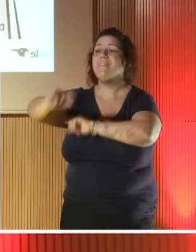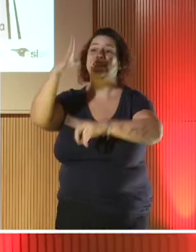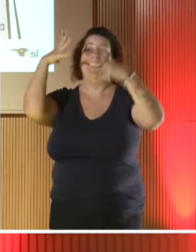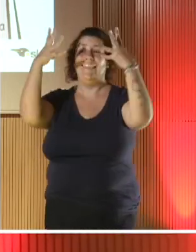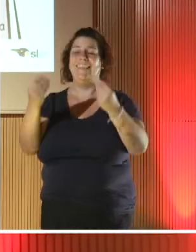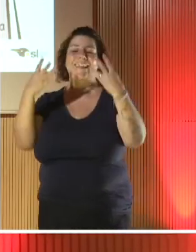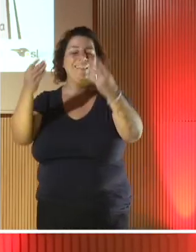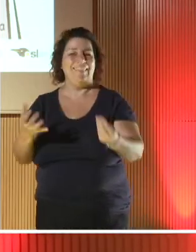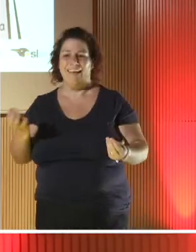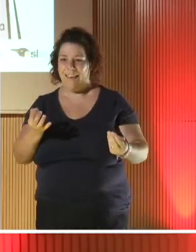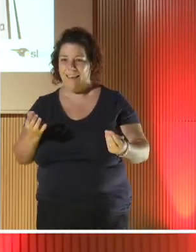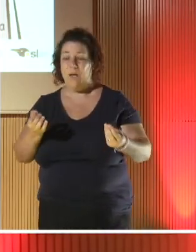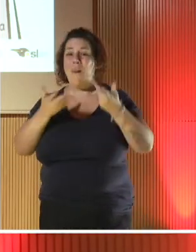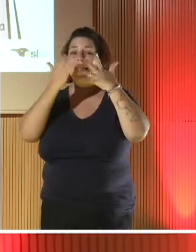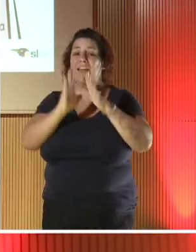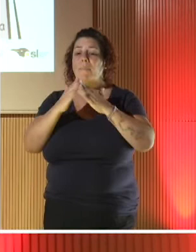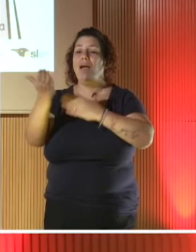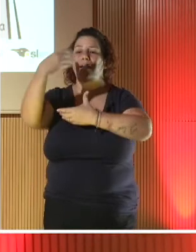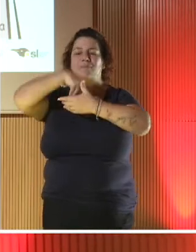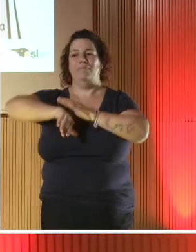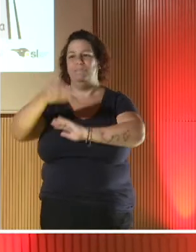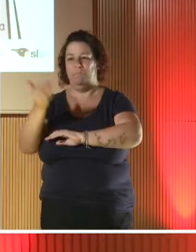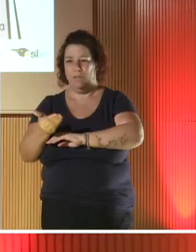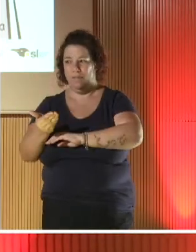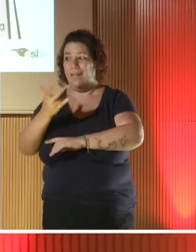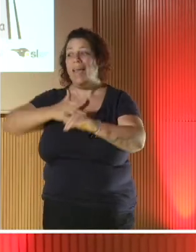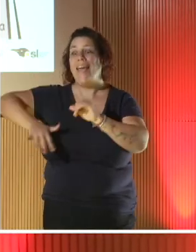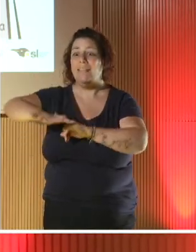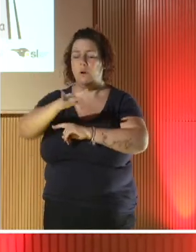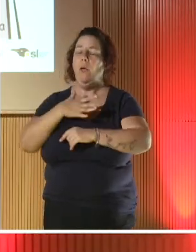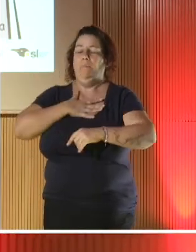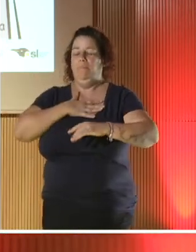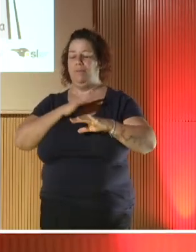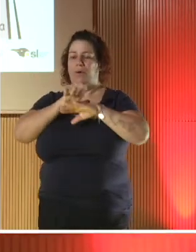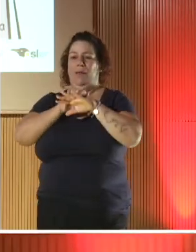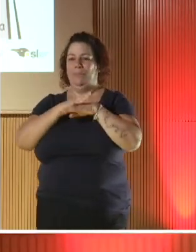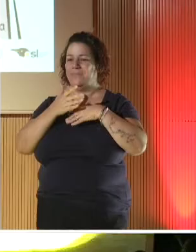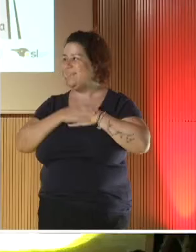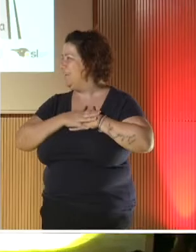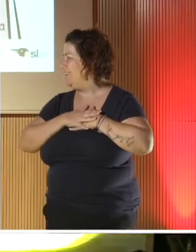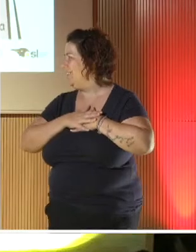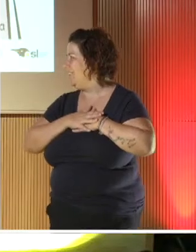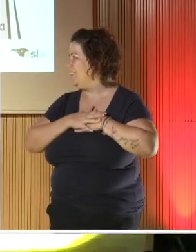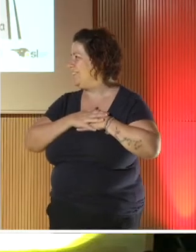la importancia de hacer terapia en casa, en el entorno. Ay, espera, que voy a llegar al final.